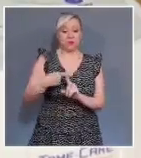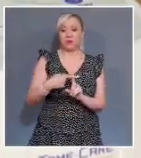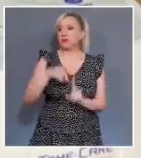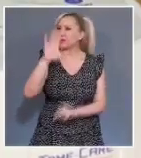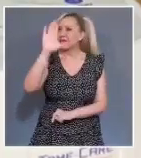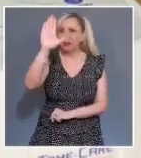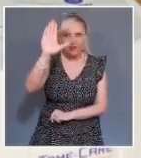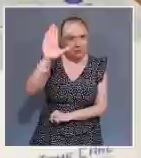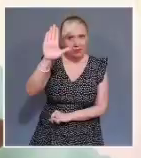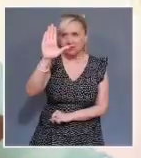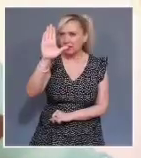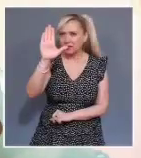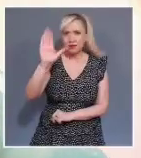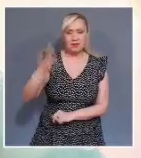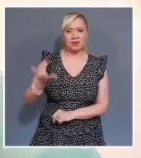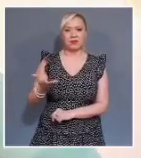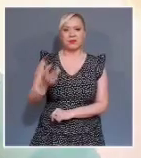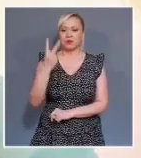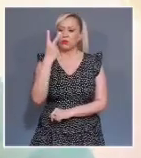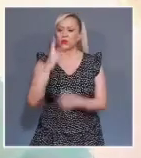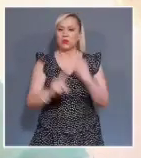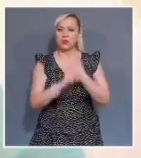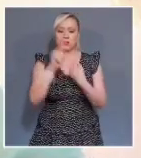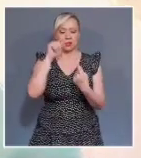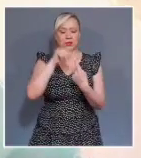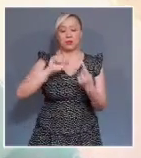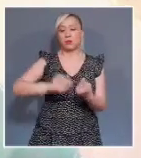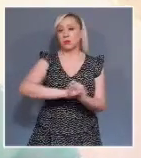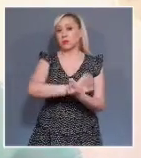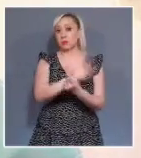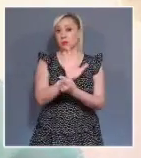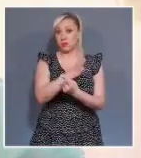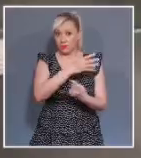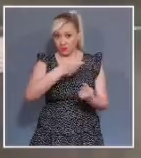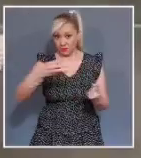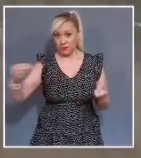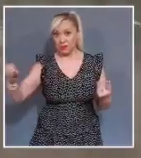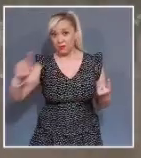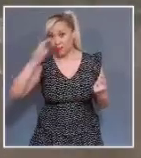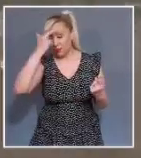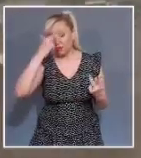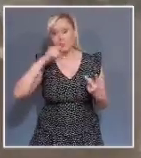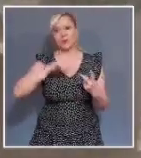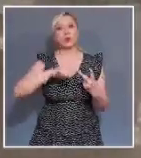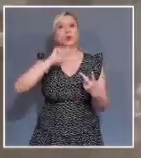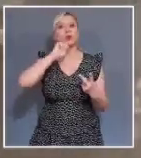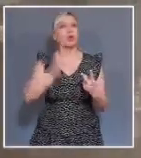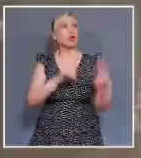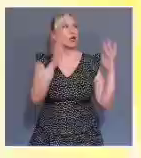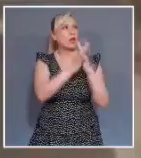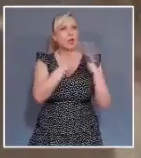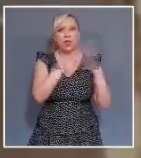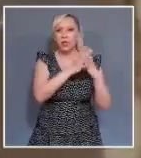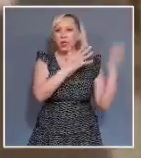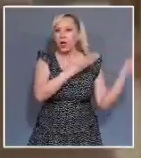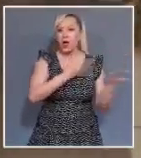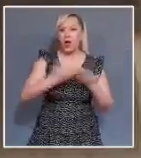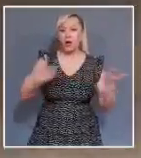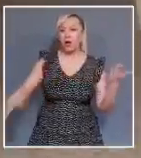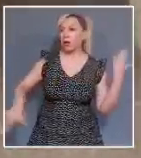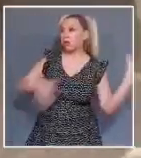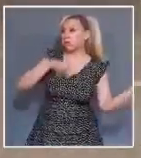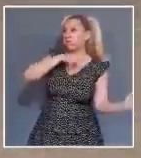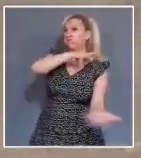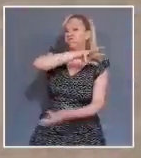de tiempos recientes, la pandemia mundial por COVID-19 y la guerra en Ucrania, han cambiado considerablemente la agenda